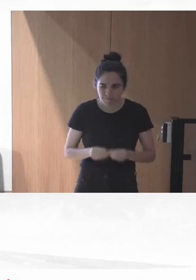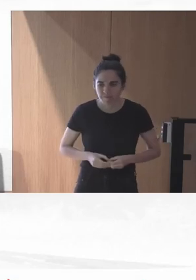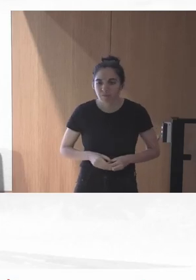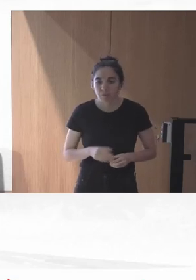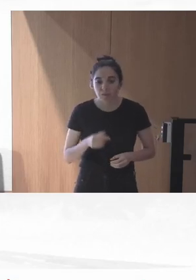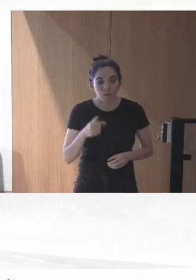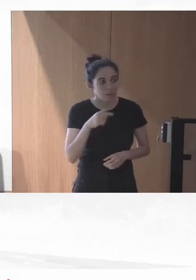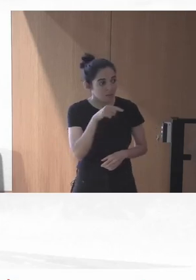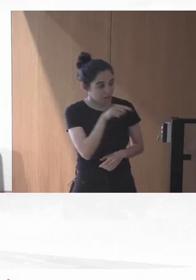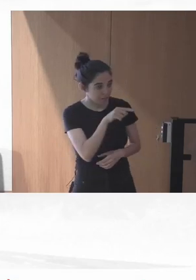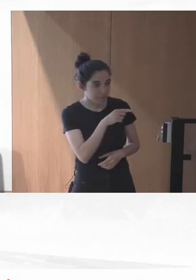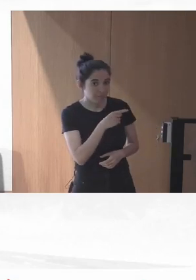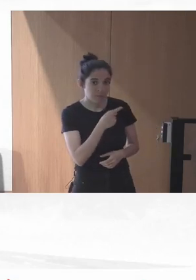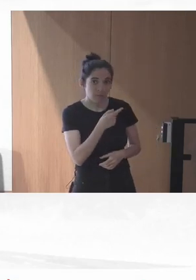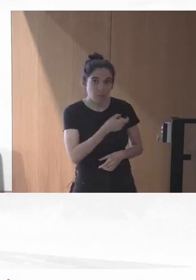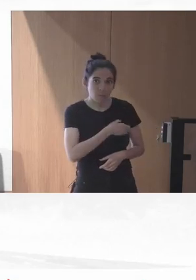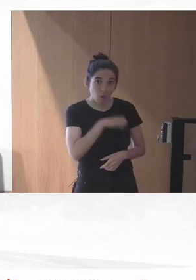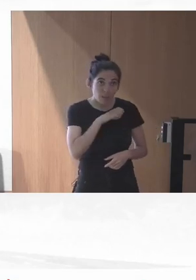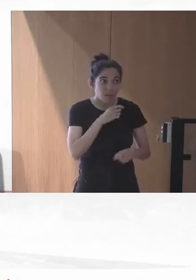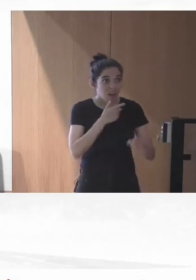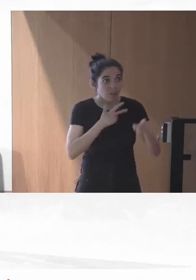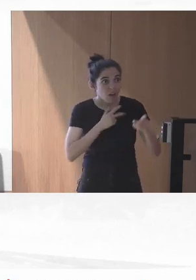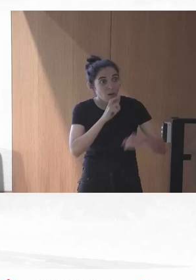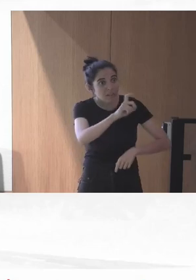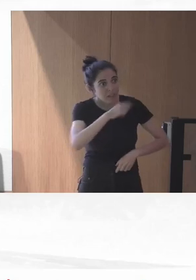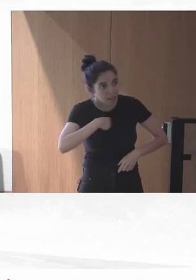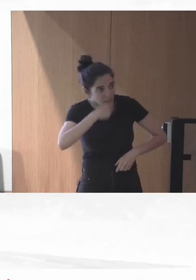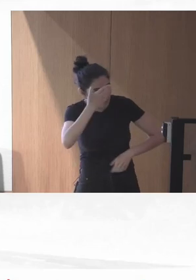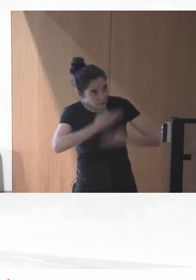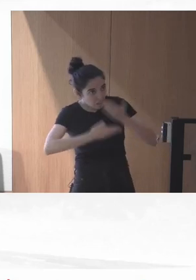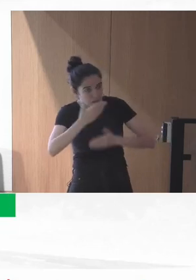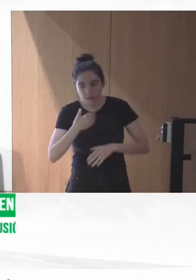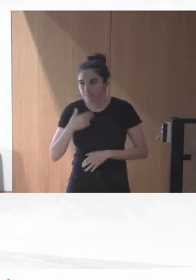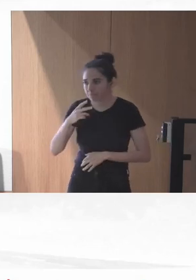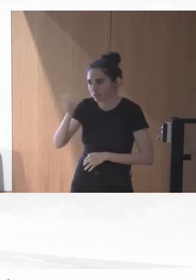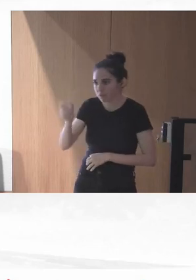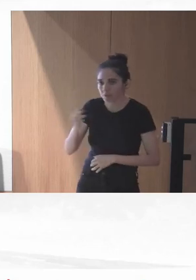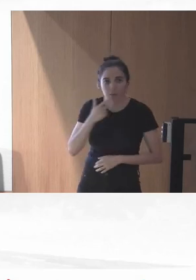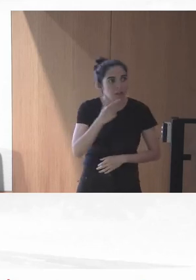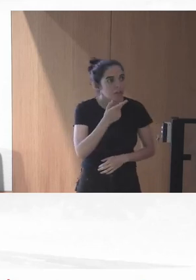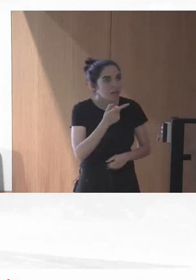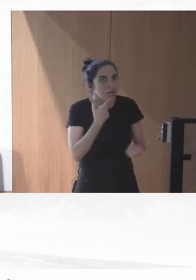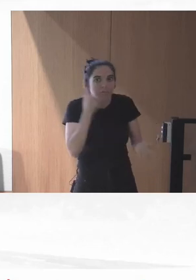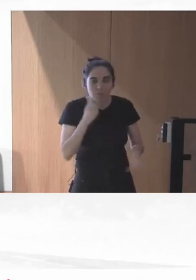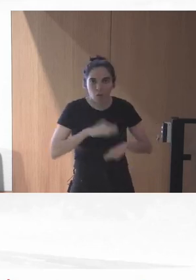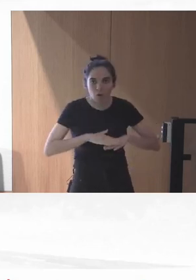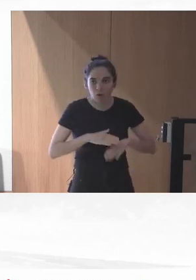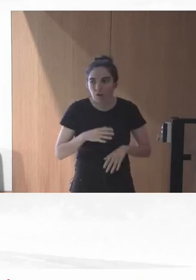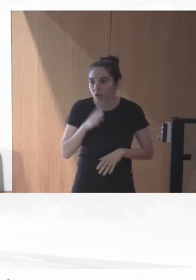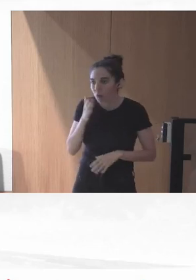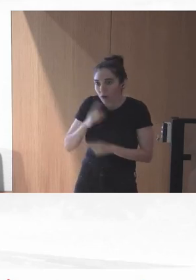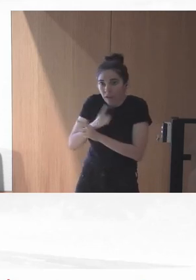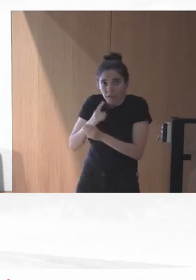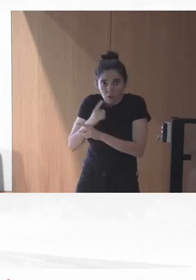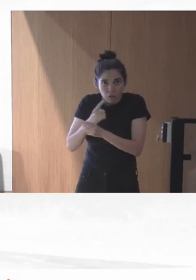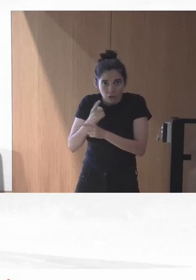policía y a los abogados, por ejemplo, que tenías discapacidad? No. ¿Por qué no lo decías? Pues porque estaba tan nervioso que no